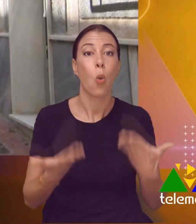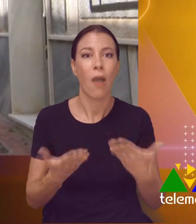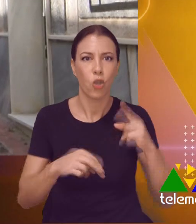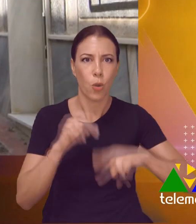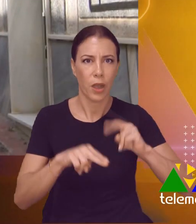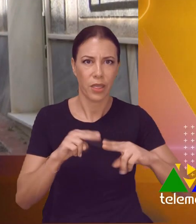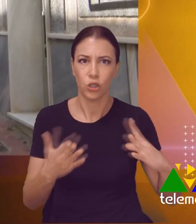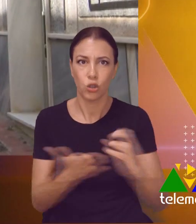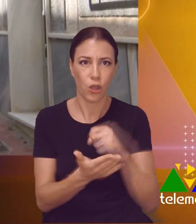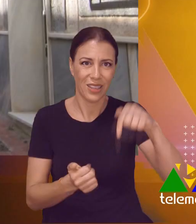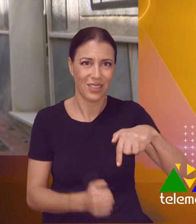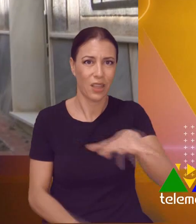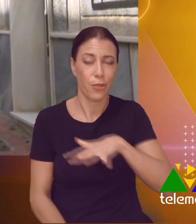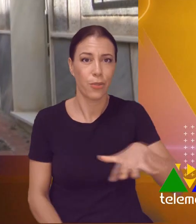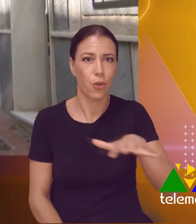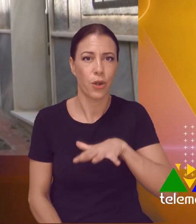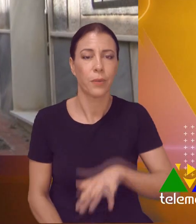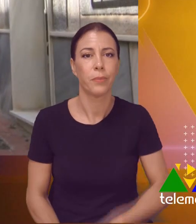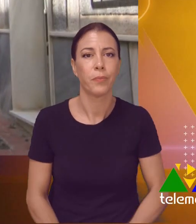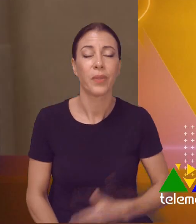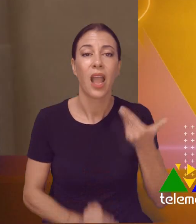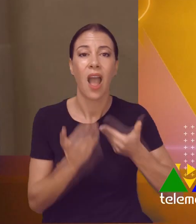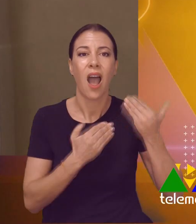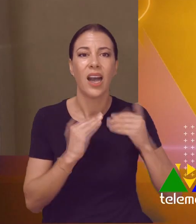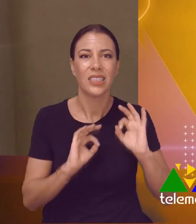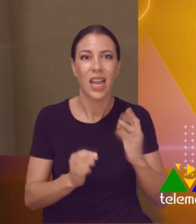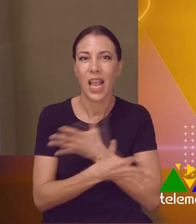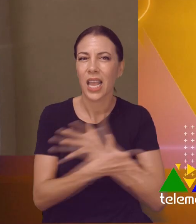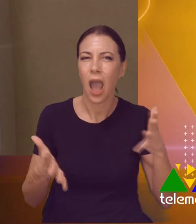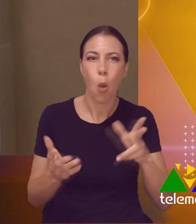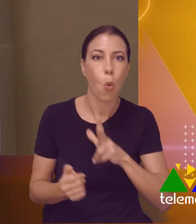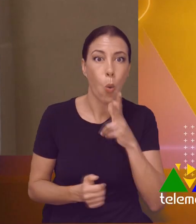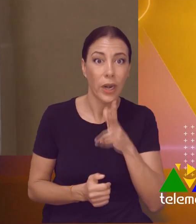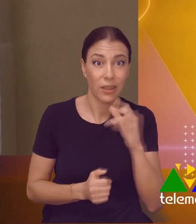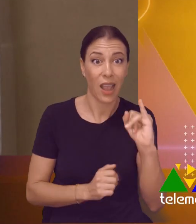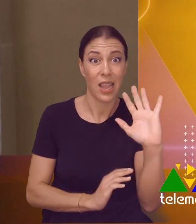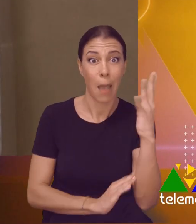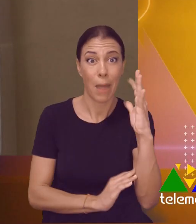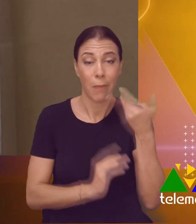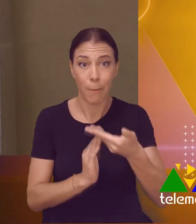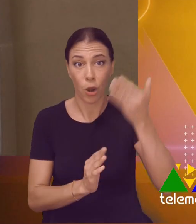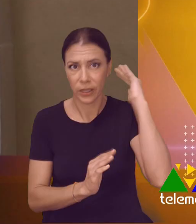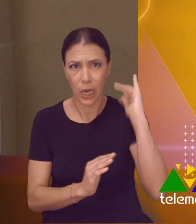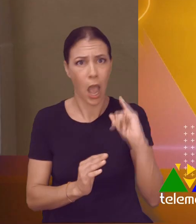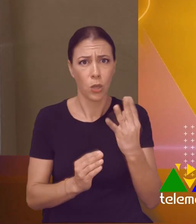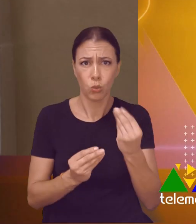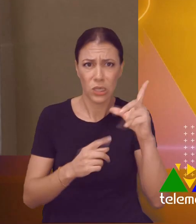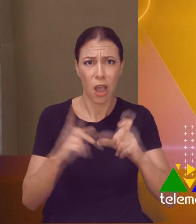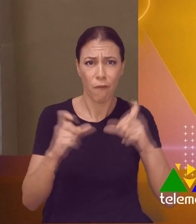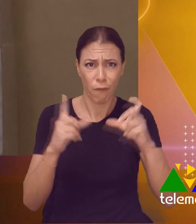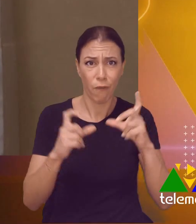Claro. Antes era la gran huerta que tenía La Palma por detrás. Hay muchísimas fotos que se ven toda esta